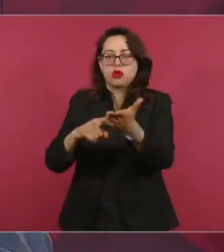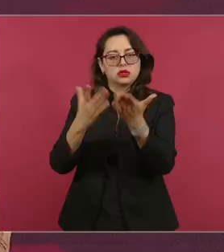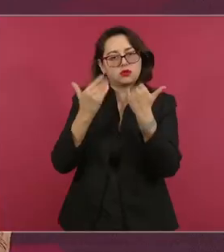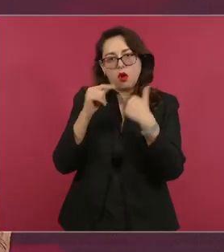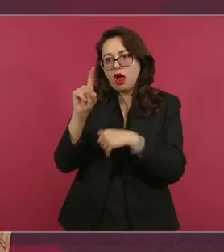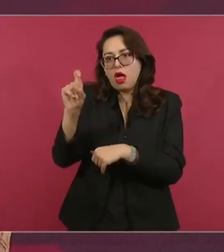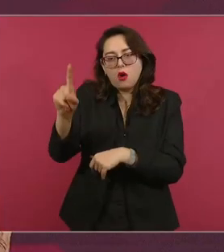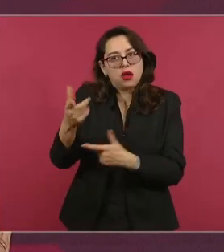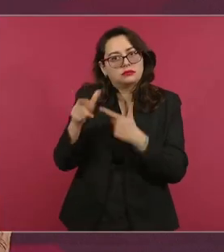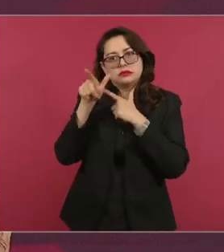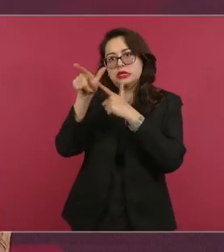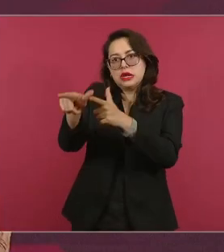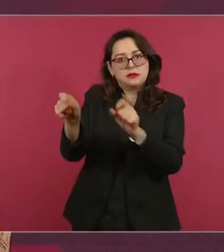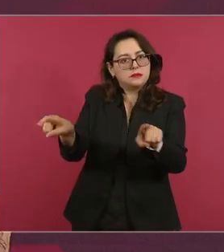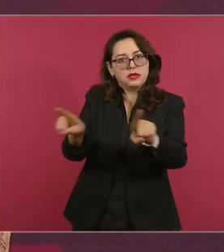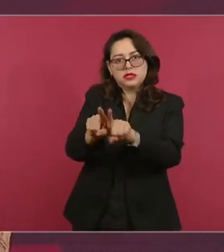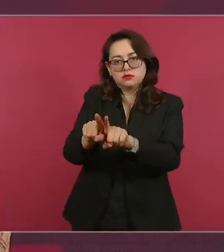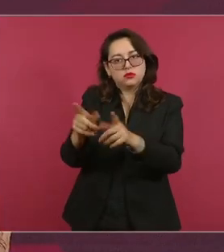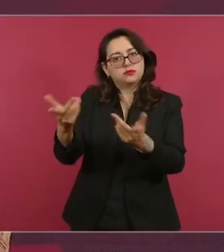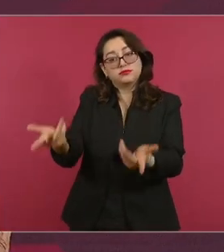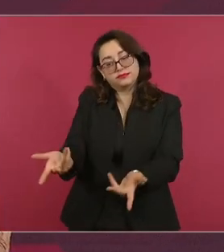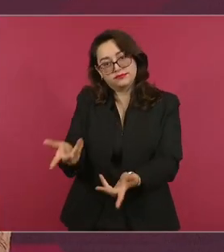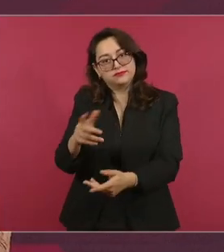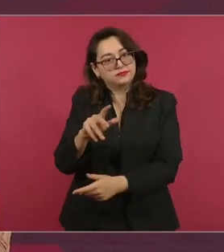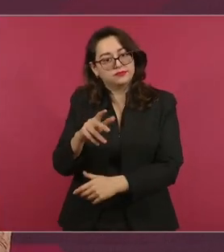antes del huracán.